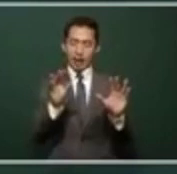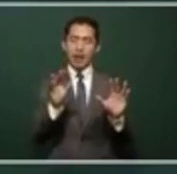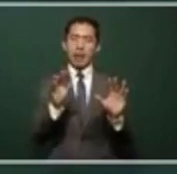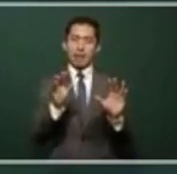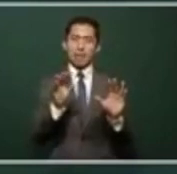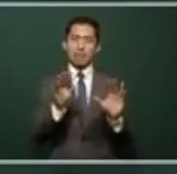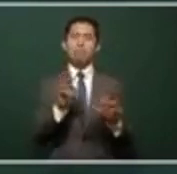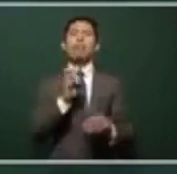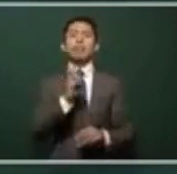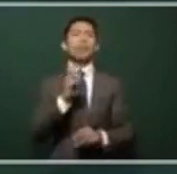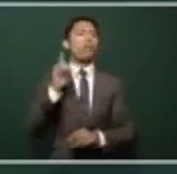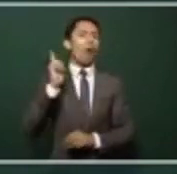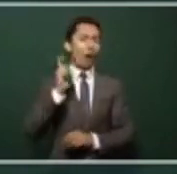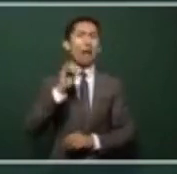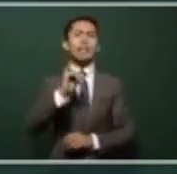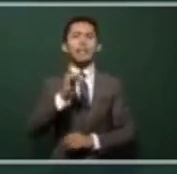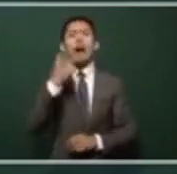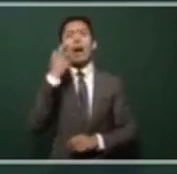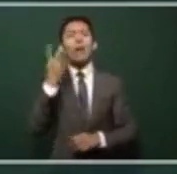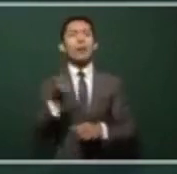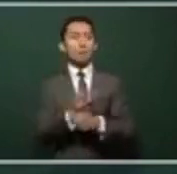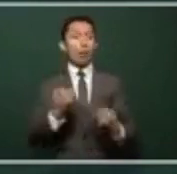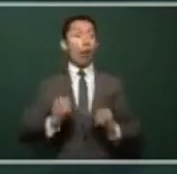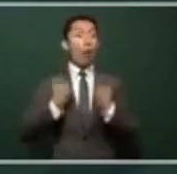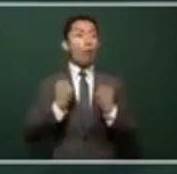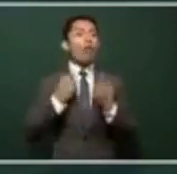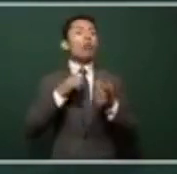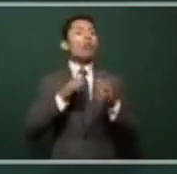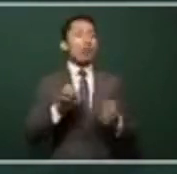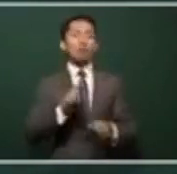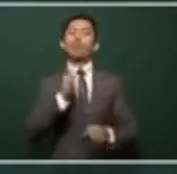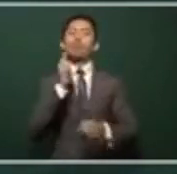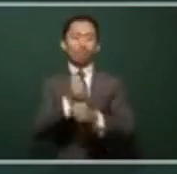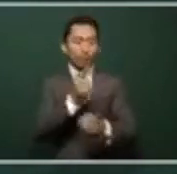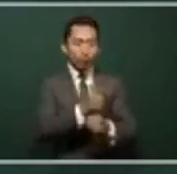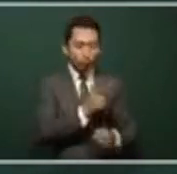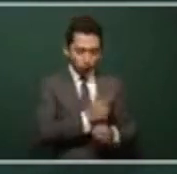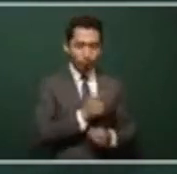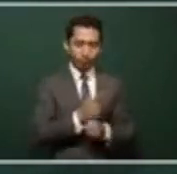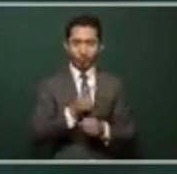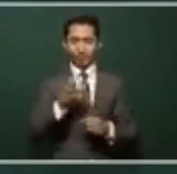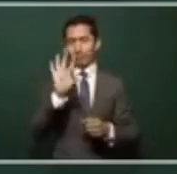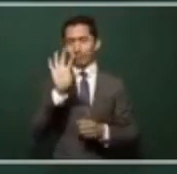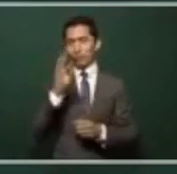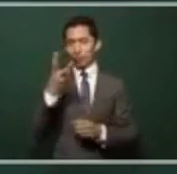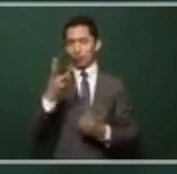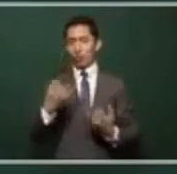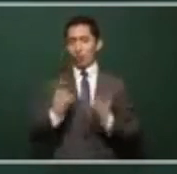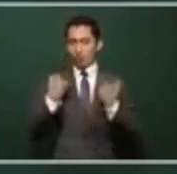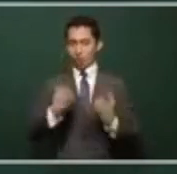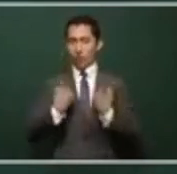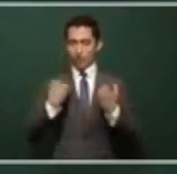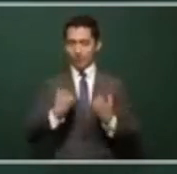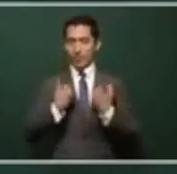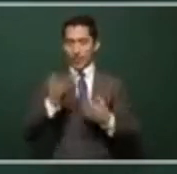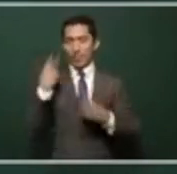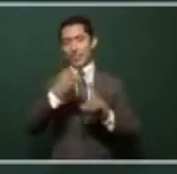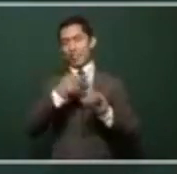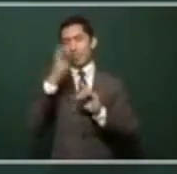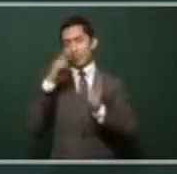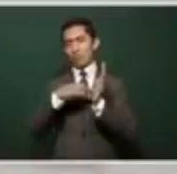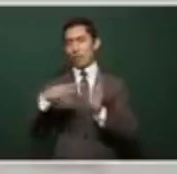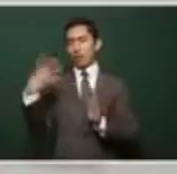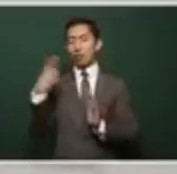se encuentren a los jóvenes de Ayotzinapa. No vamos a incumplir